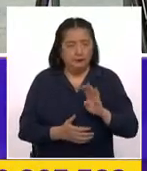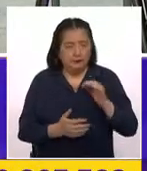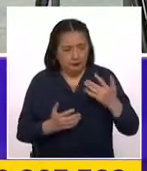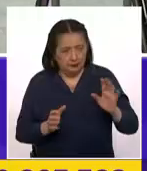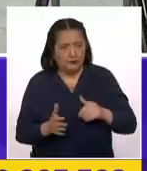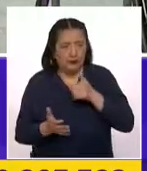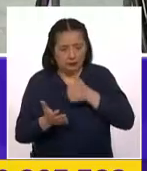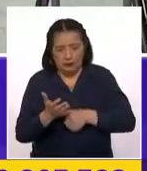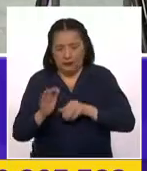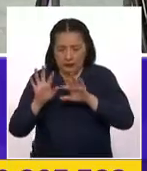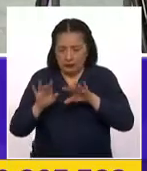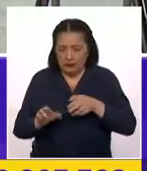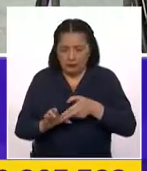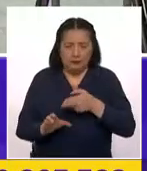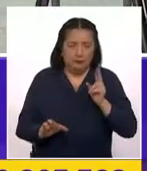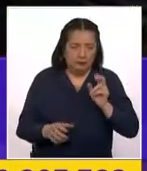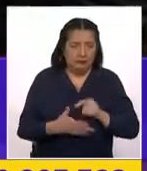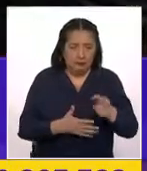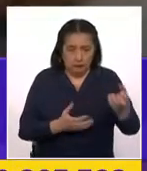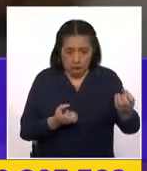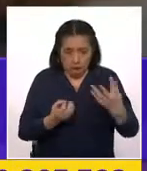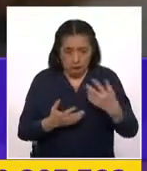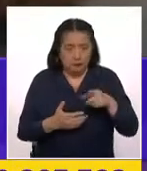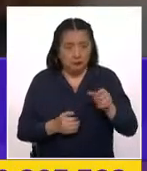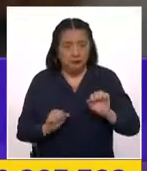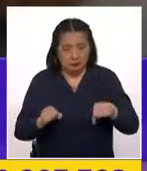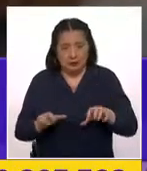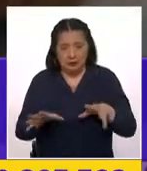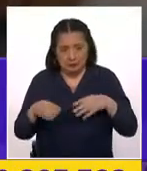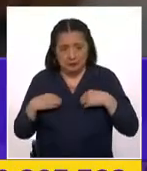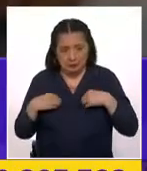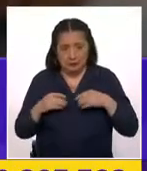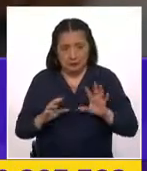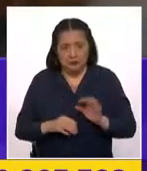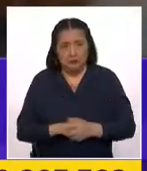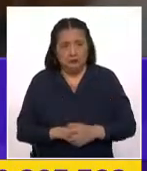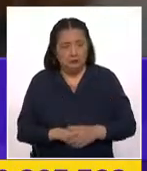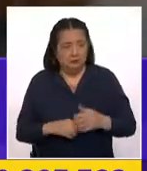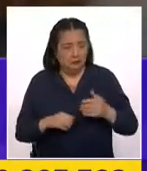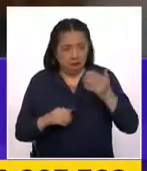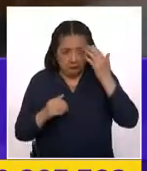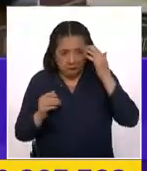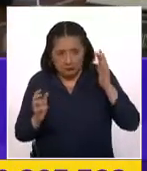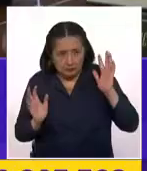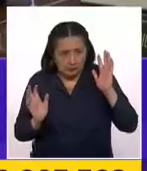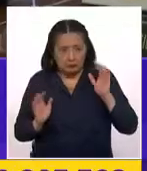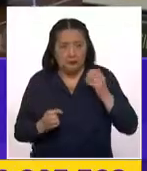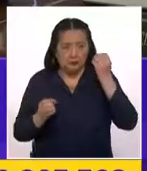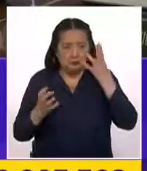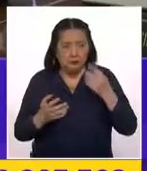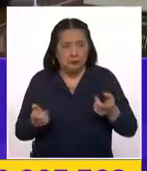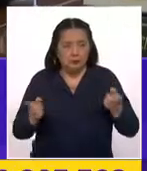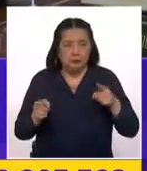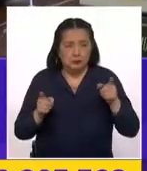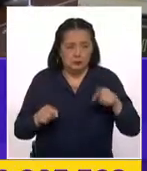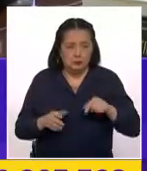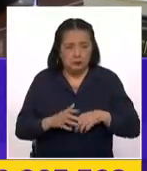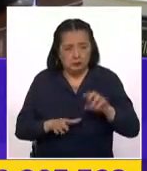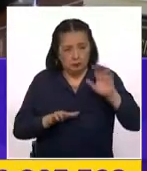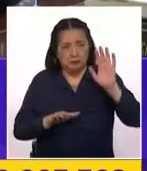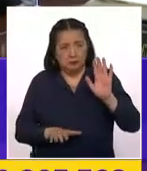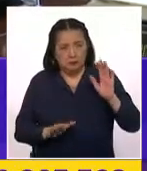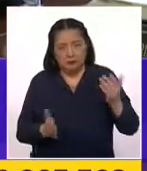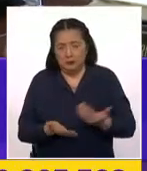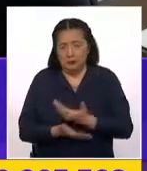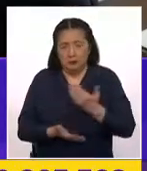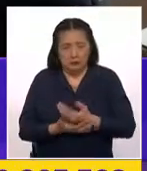ha presentado su renuncia y tal como venías informando, Fátima, esta ha sido aceptada. Todavía no tenemos información de cuándo va a ser la juramentación del